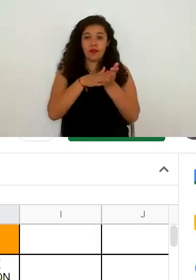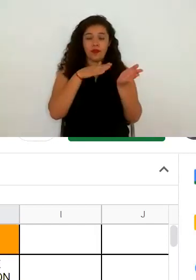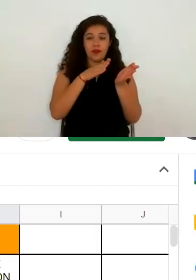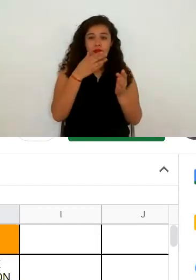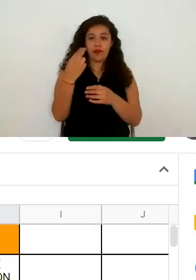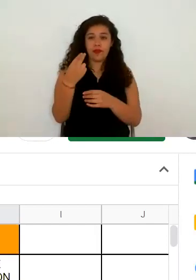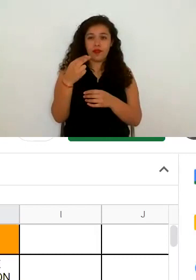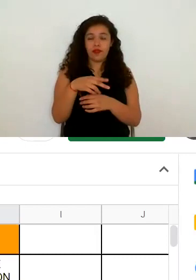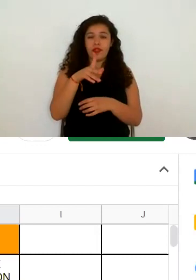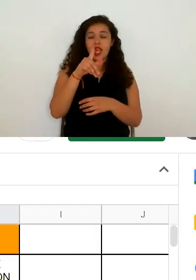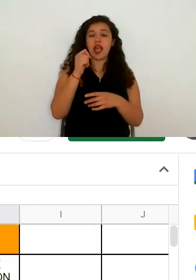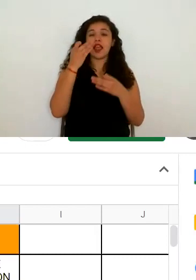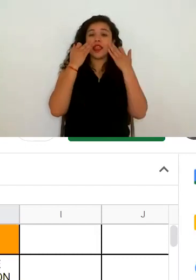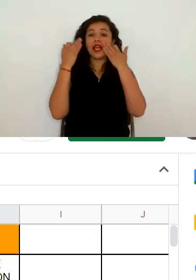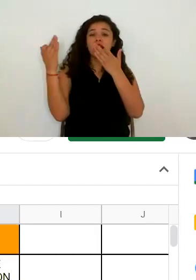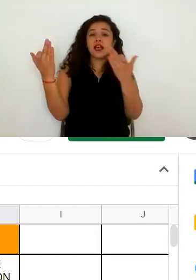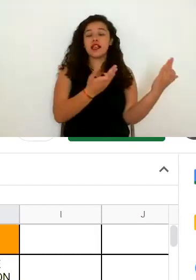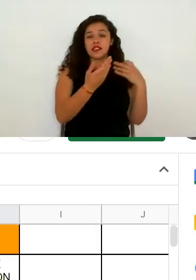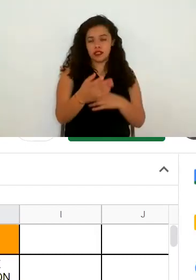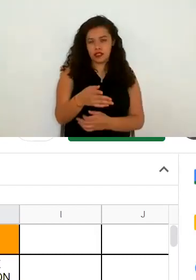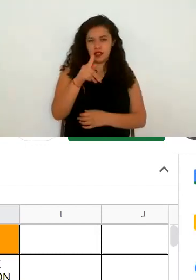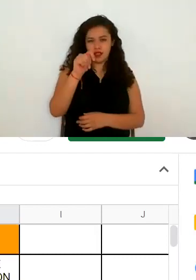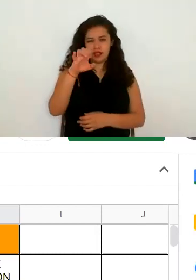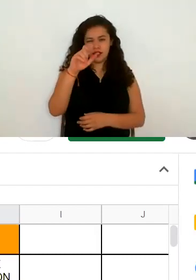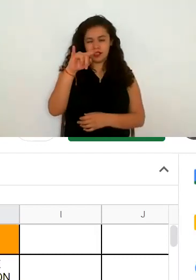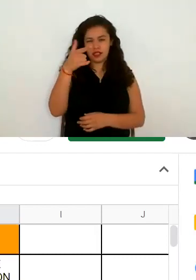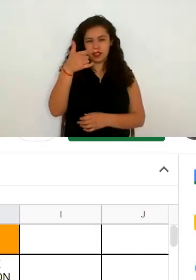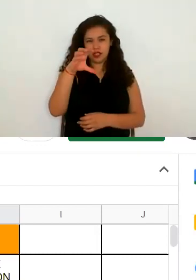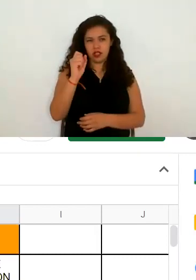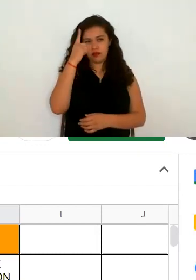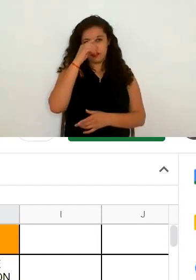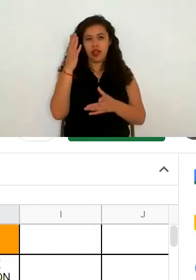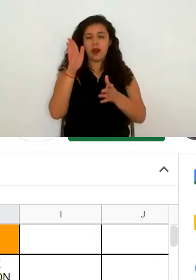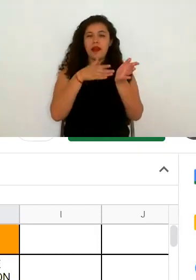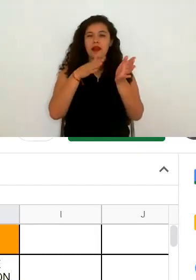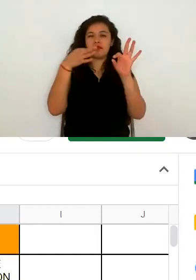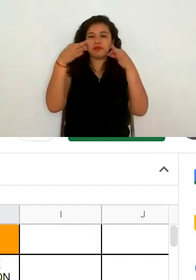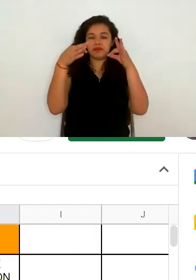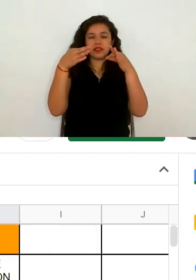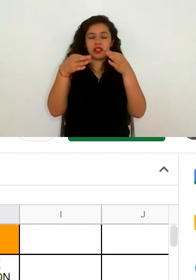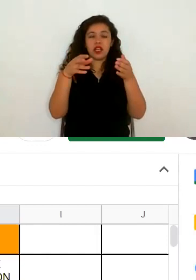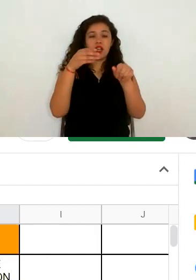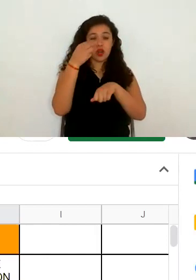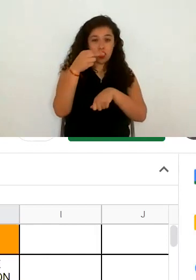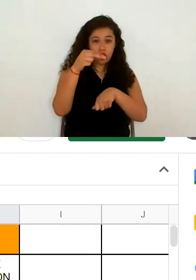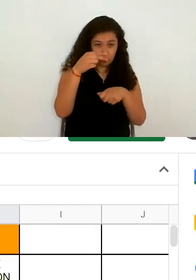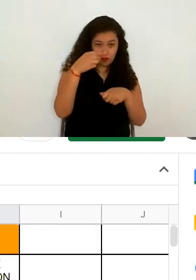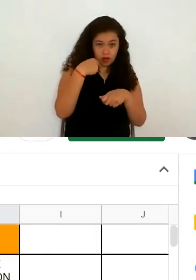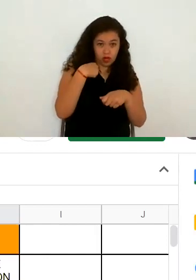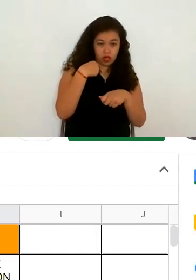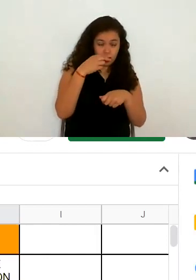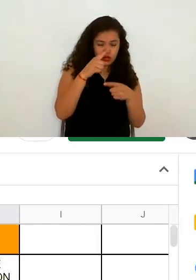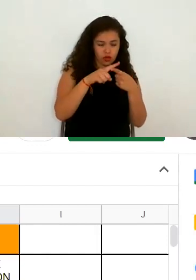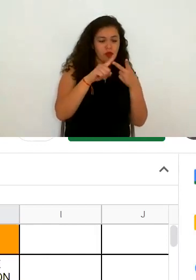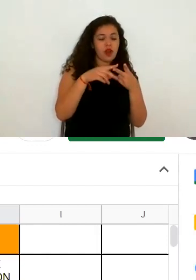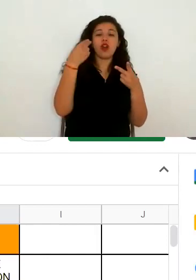llamamos testigo, que es como un separador de hojas, donde van a anotar el nombre del expediente, el